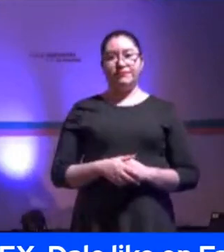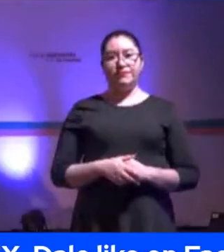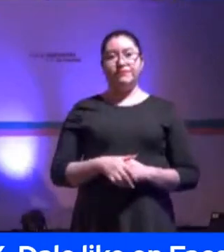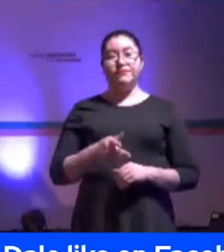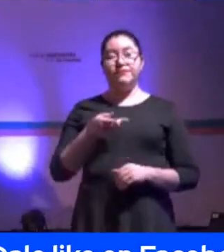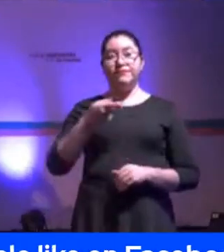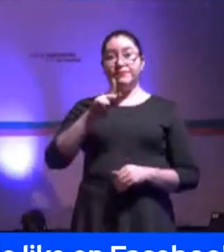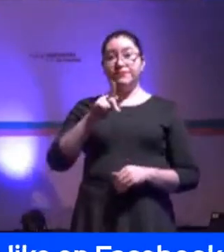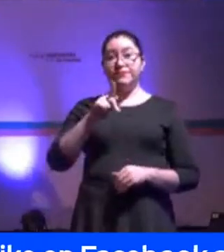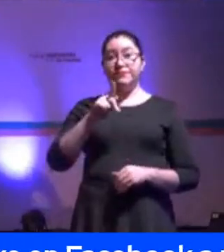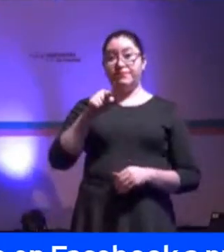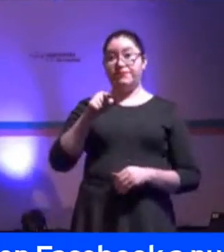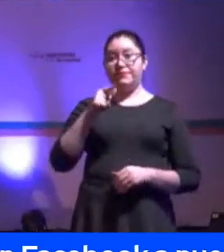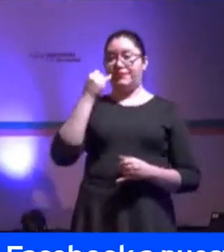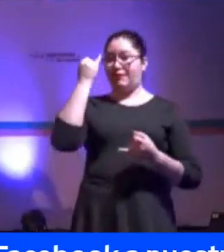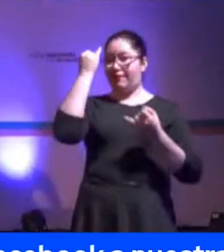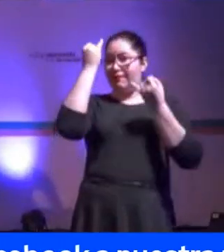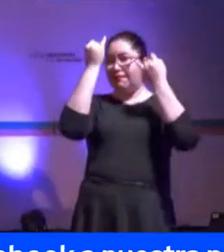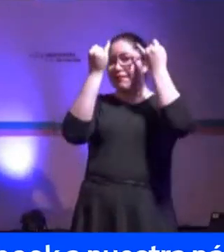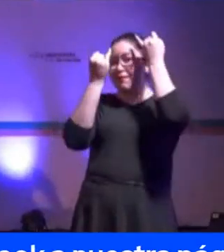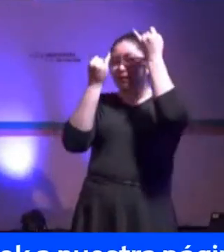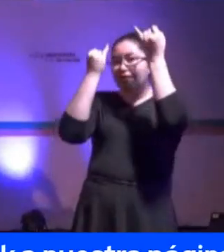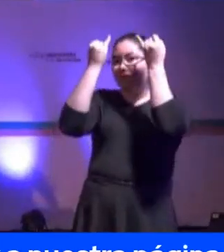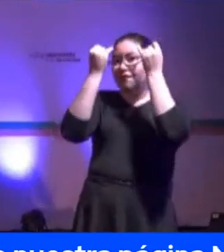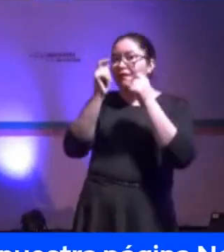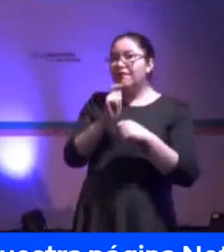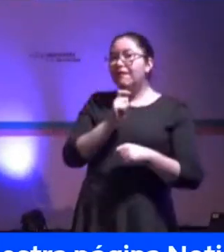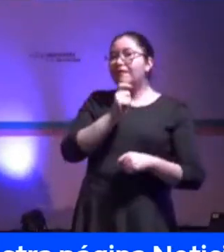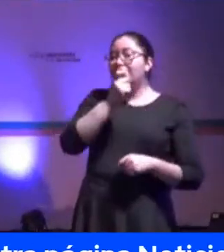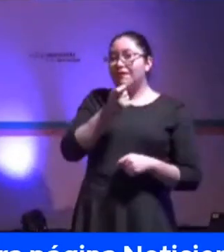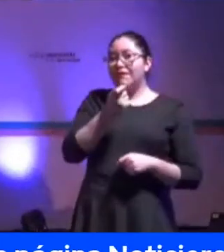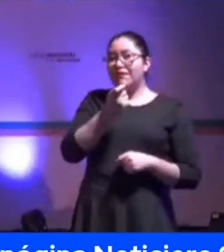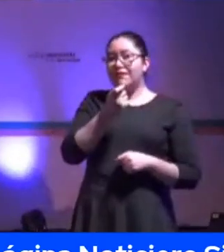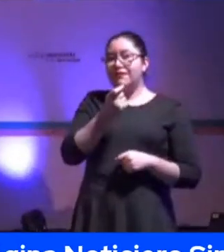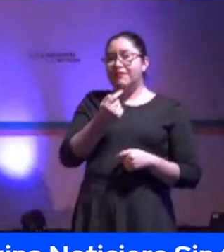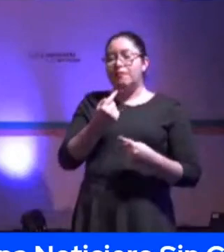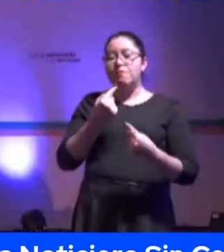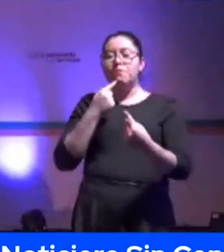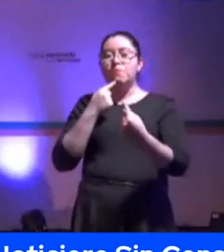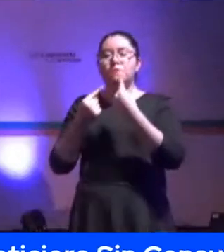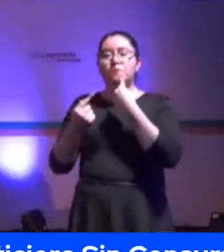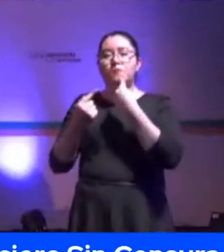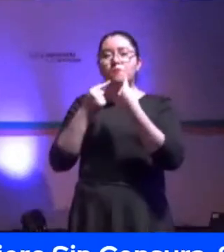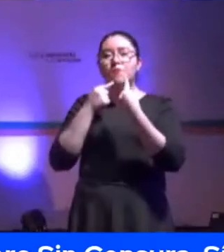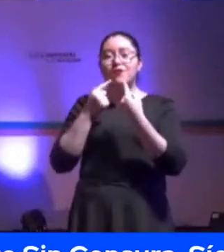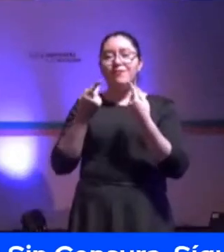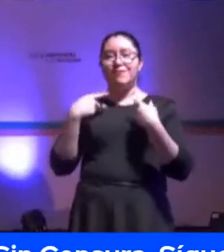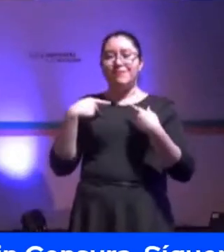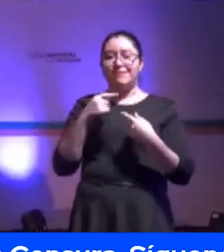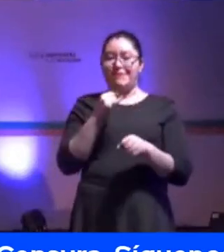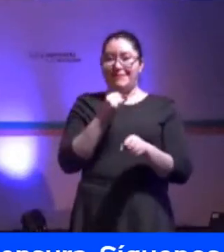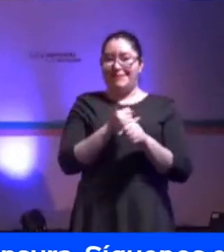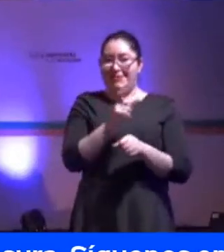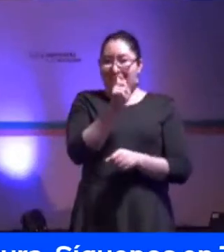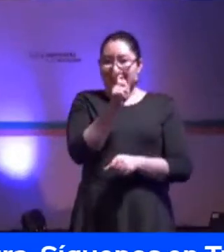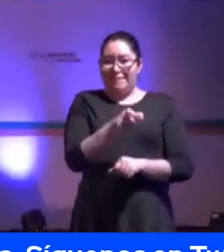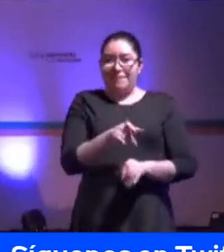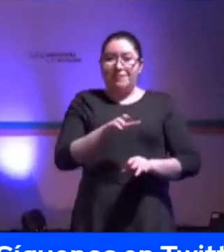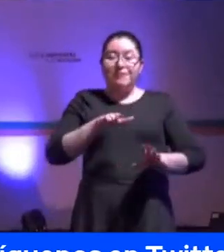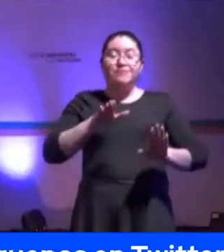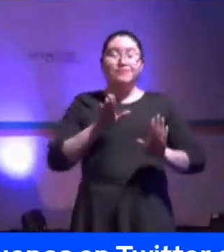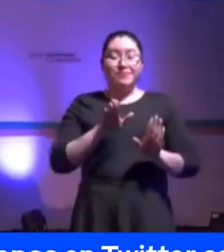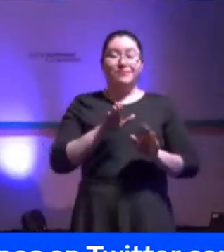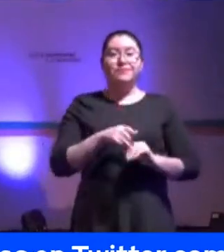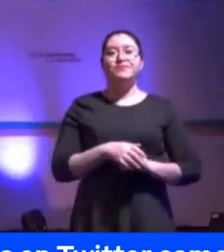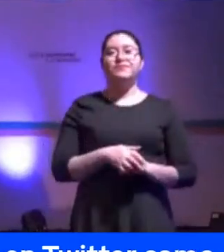se le ocurrió la nefasta idea de tener un debate con cierto personaje